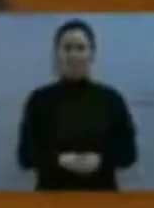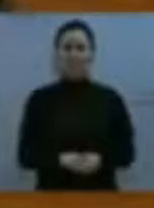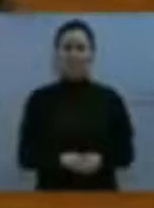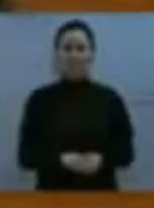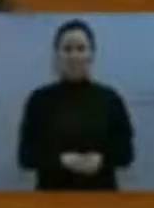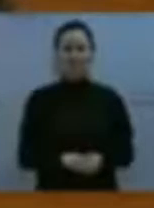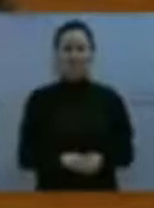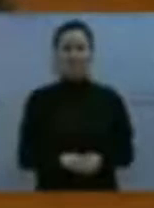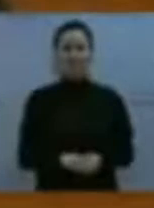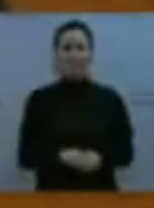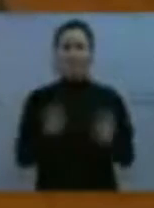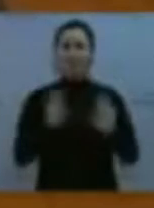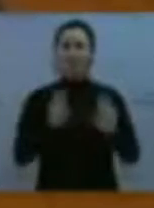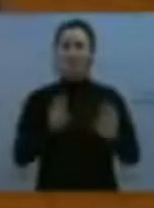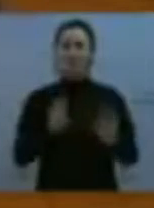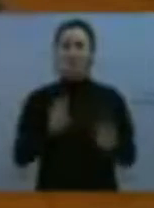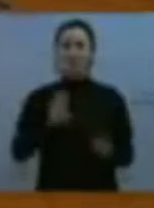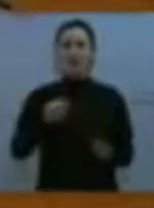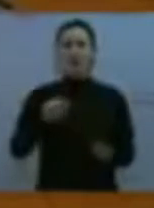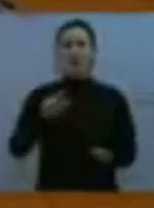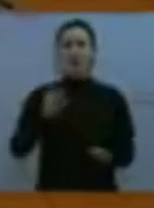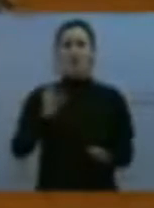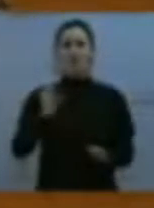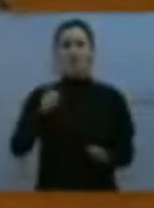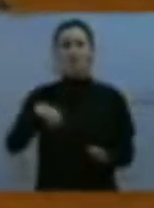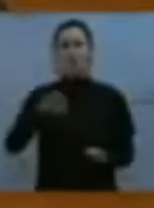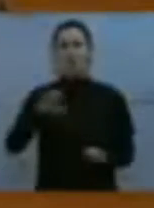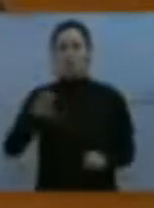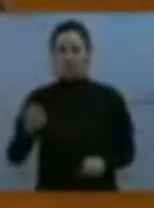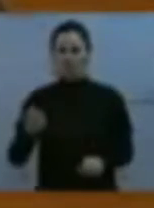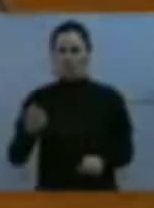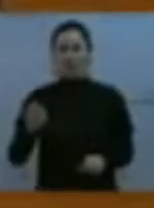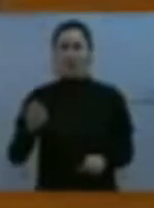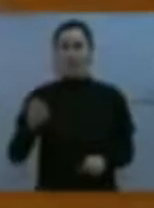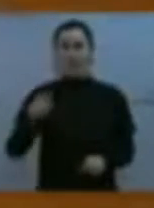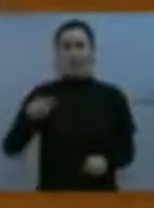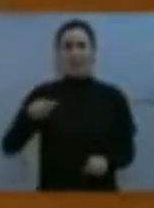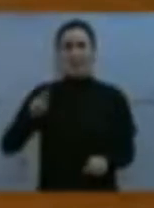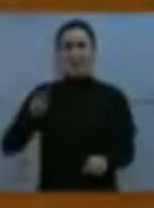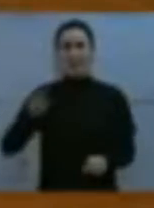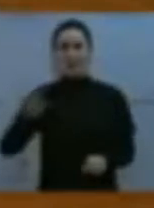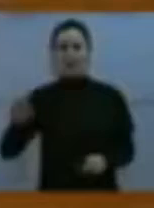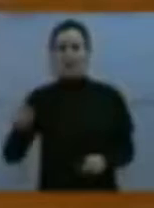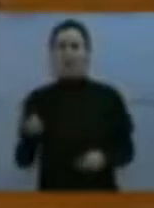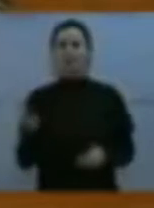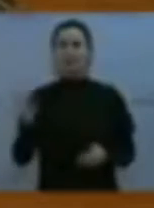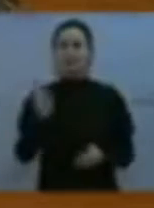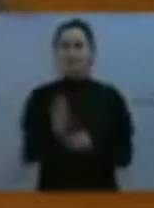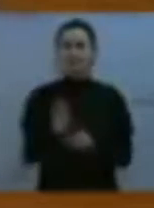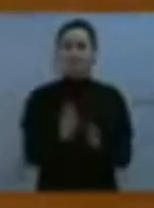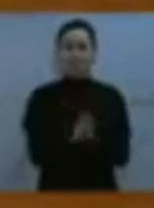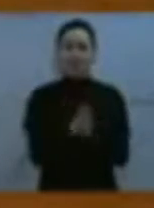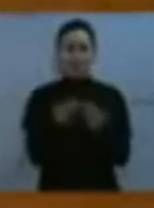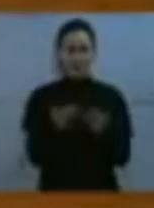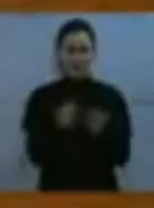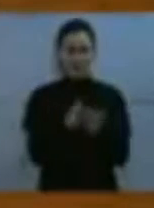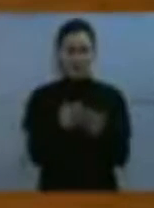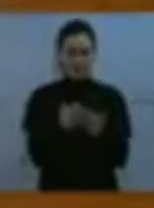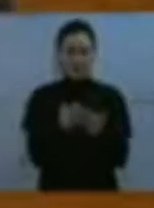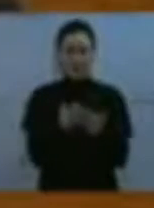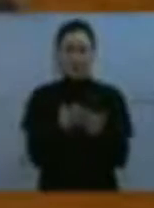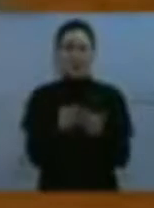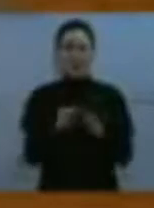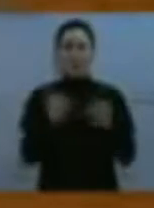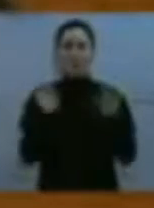presentaba un libro en el Congreso de los Diputados, muy interesante, que yo sintetizaría en una frase ocurrente, como no puede